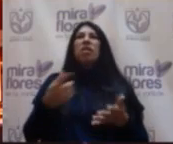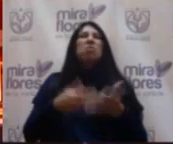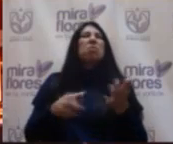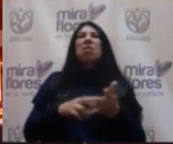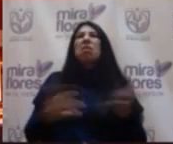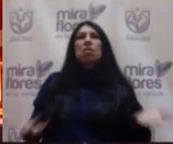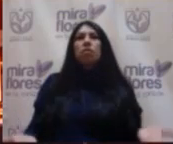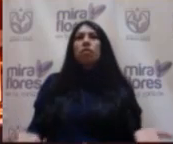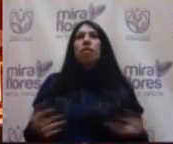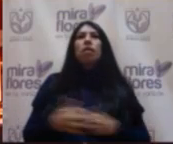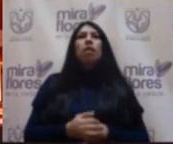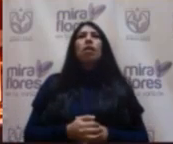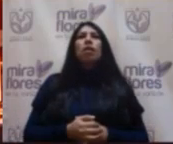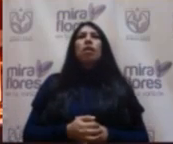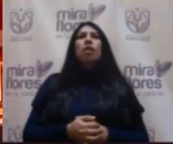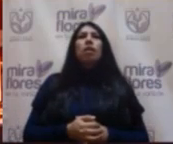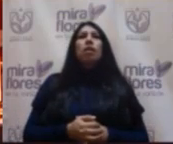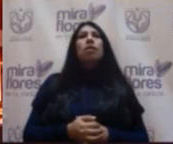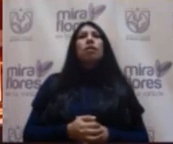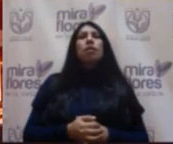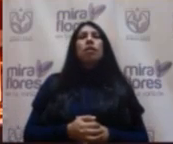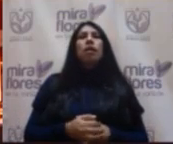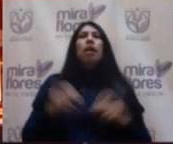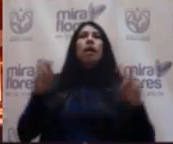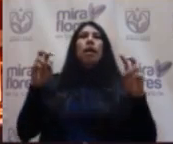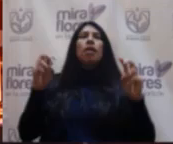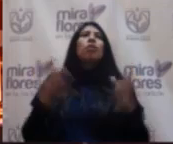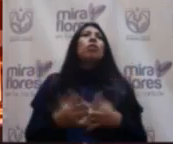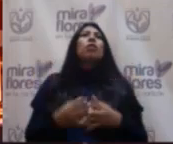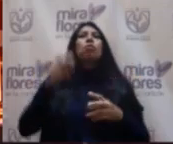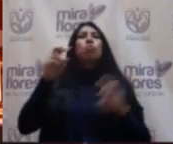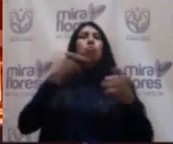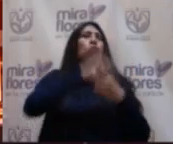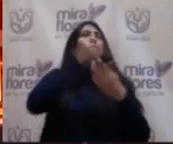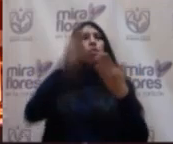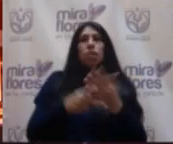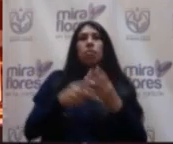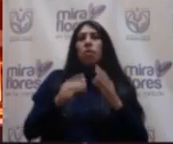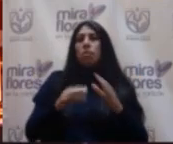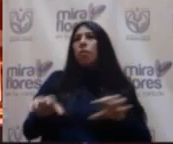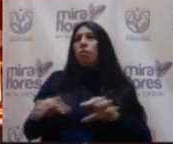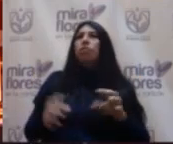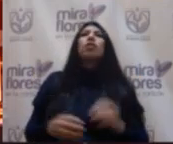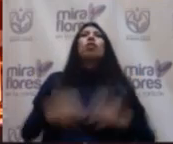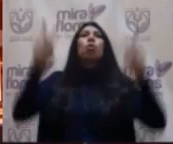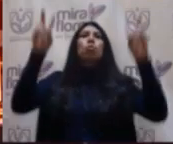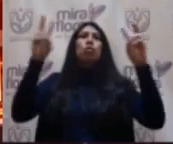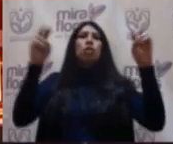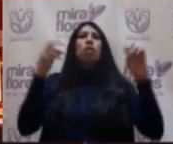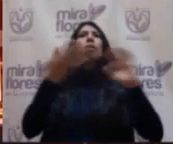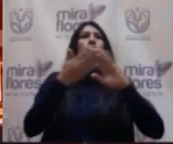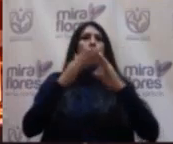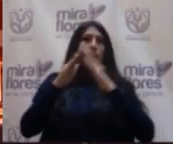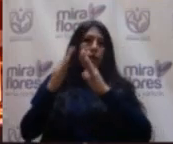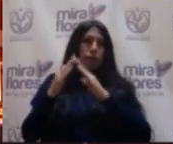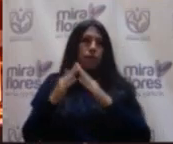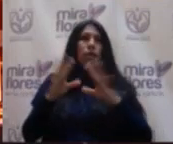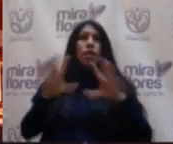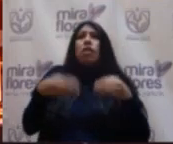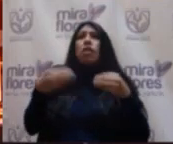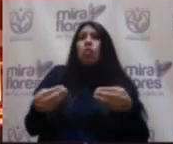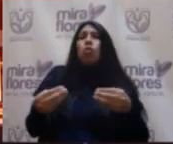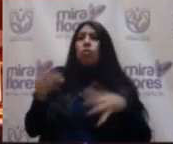ver con mejoras en cuanto a temas de vivienda, para poder ver cómo se